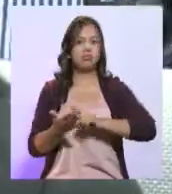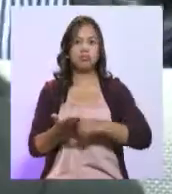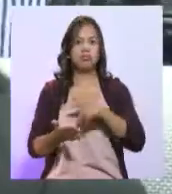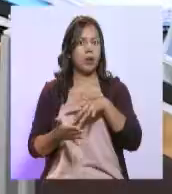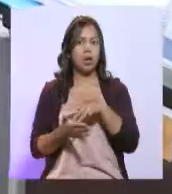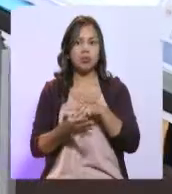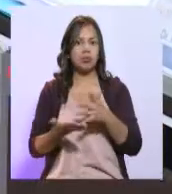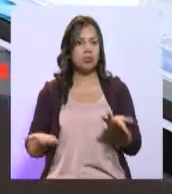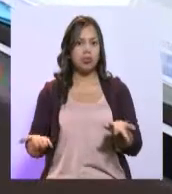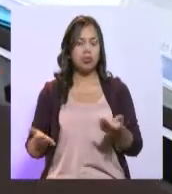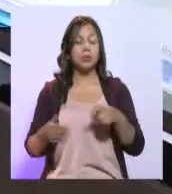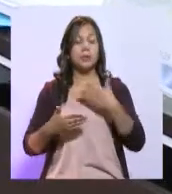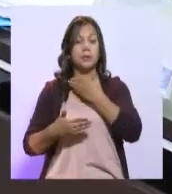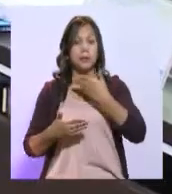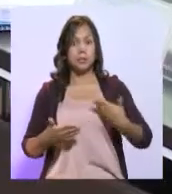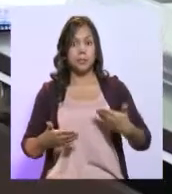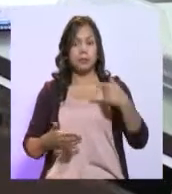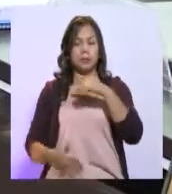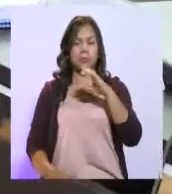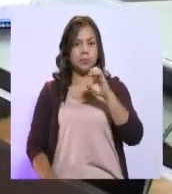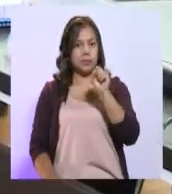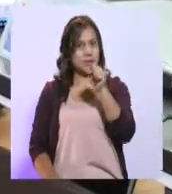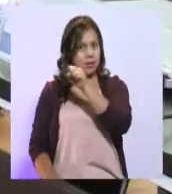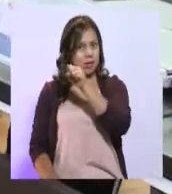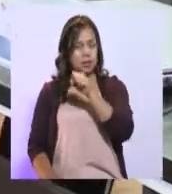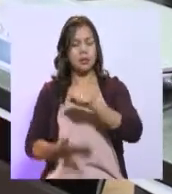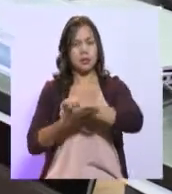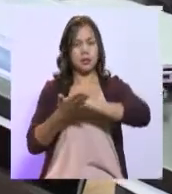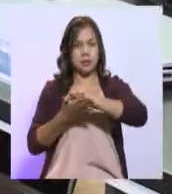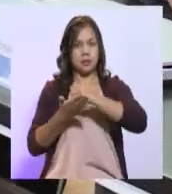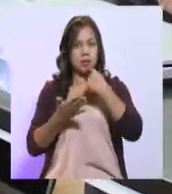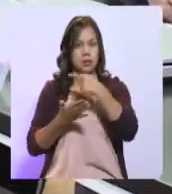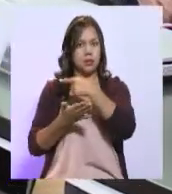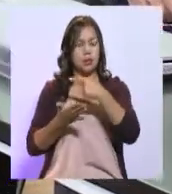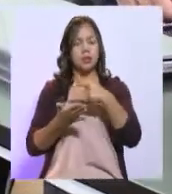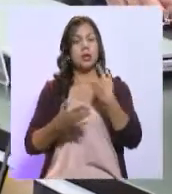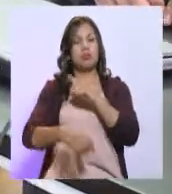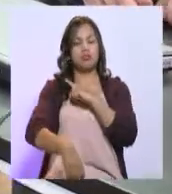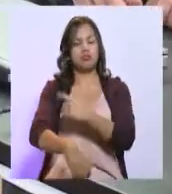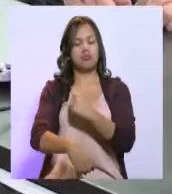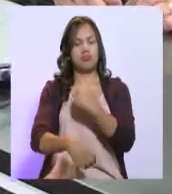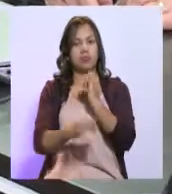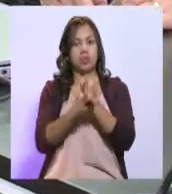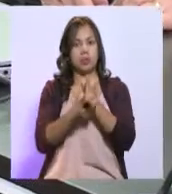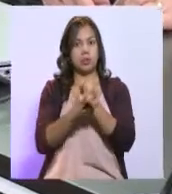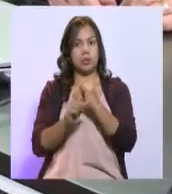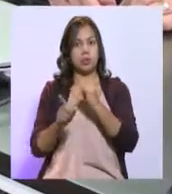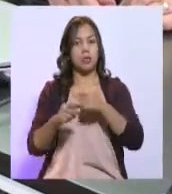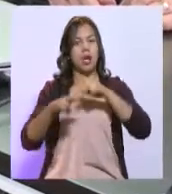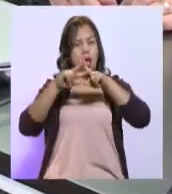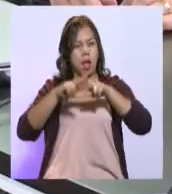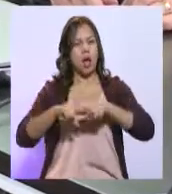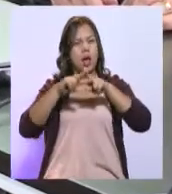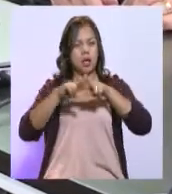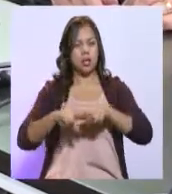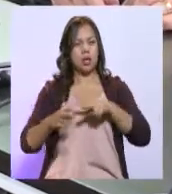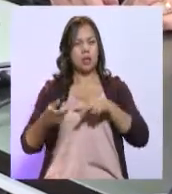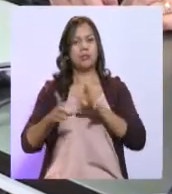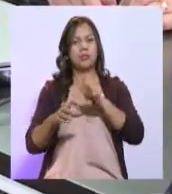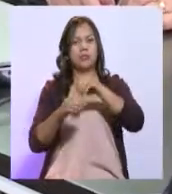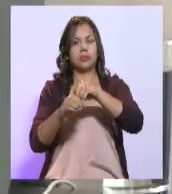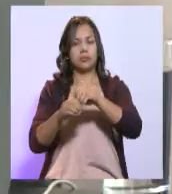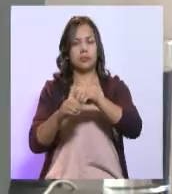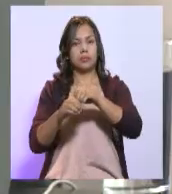El presidente del CES, Enrique Santos, informó que la Comisión Interventora de Fortalecimiento Institucional, que estaba analizando los inconvenientes al interior